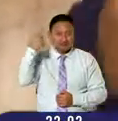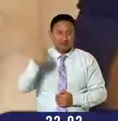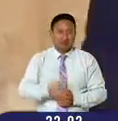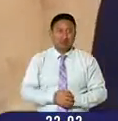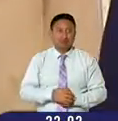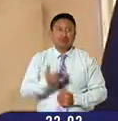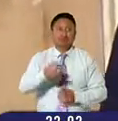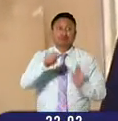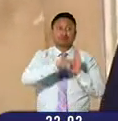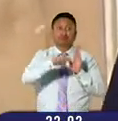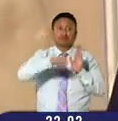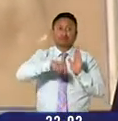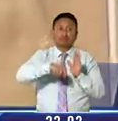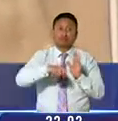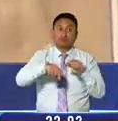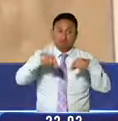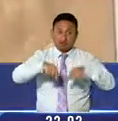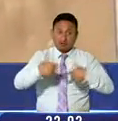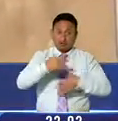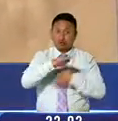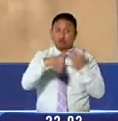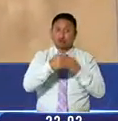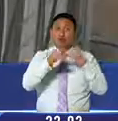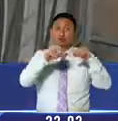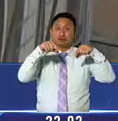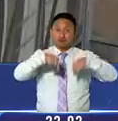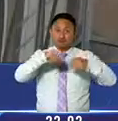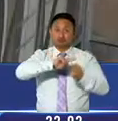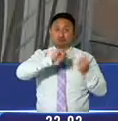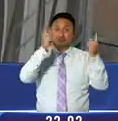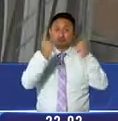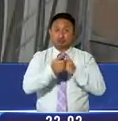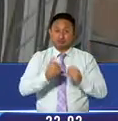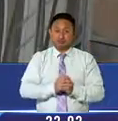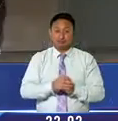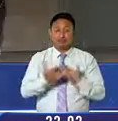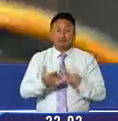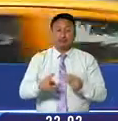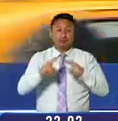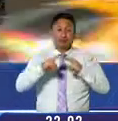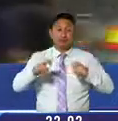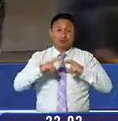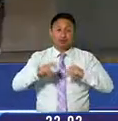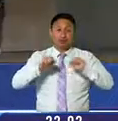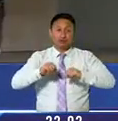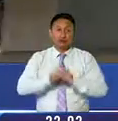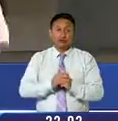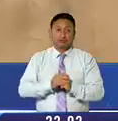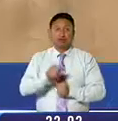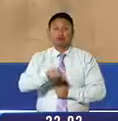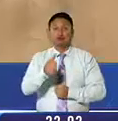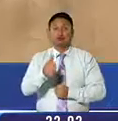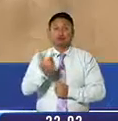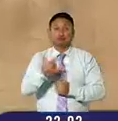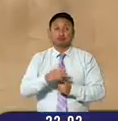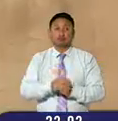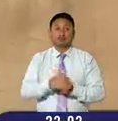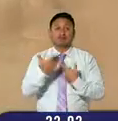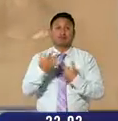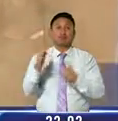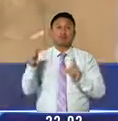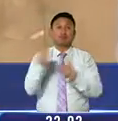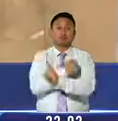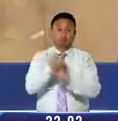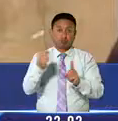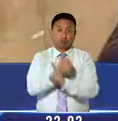defensora prepara todos los argumentos legales para que se reformulen cargos. La investigación siga, pero por un delito más grave. Está por violencia